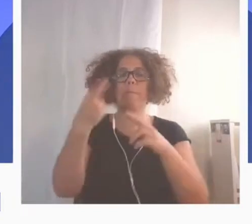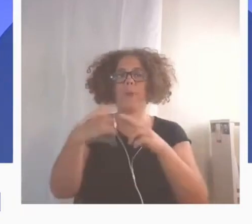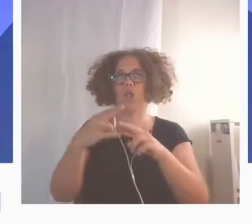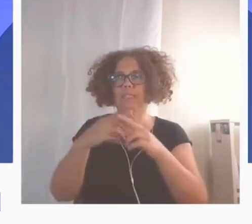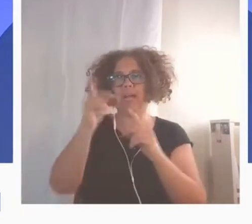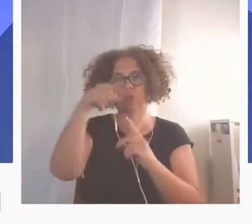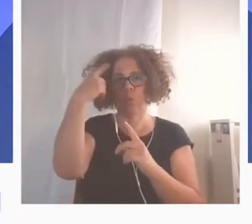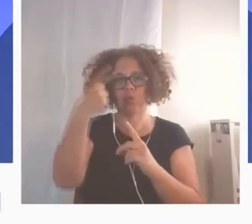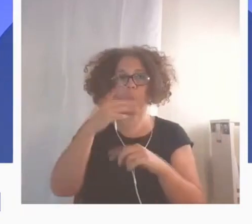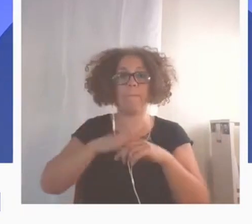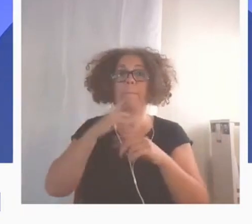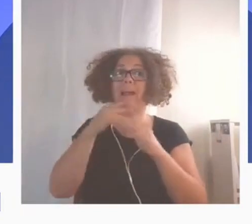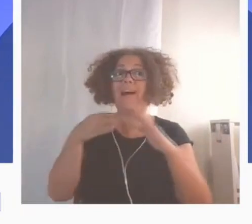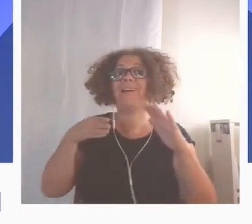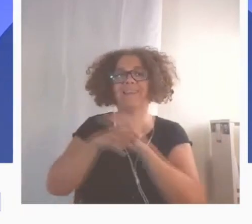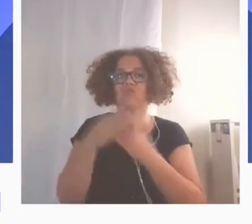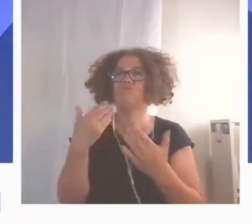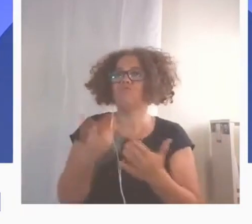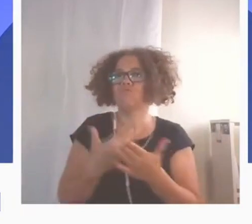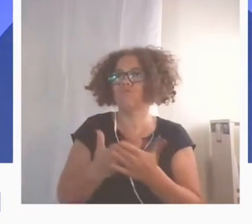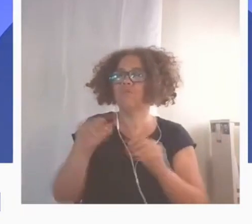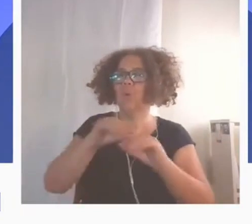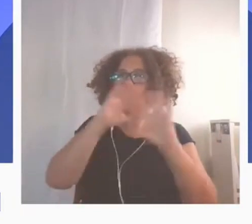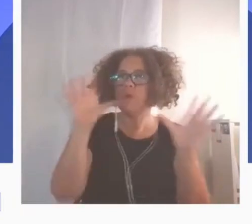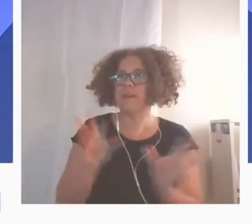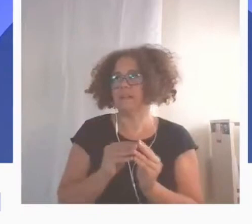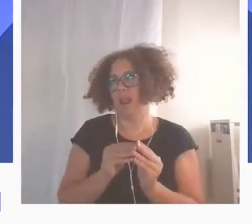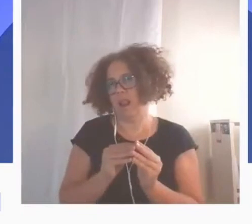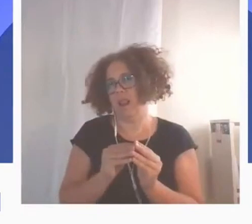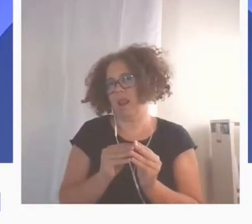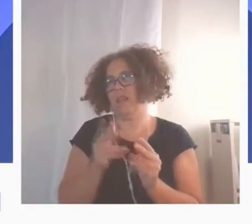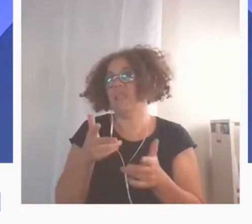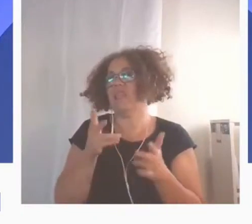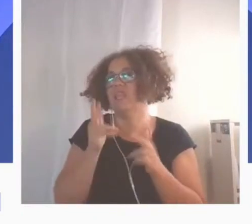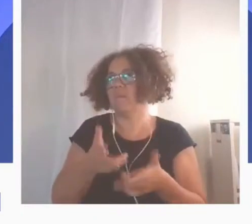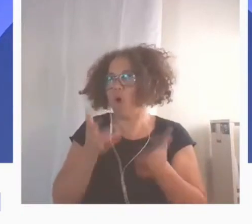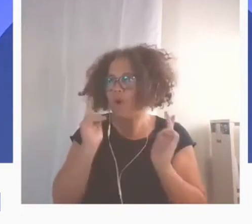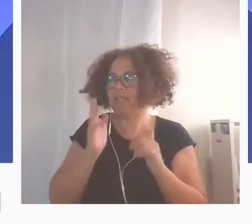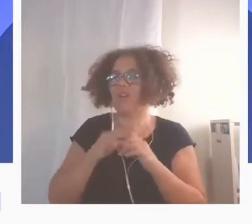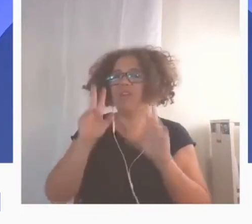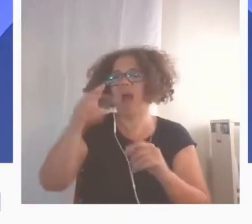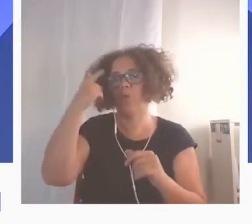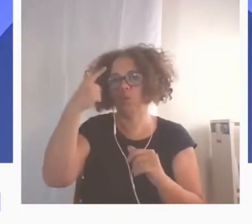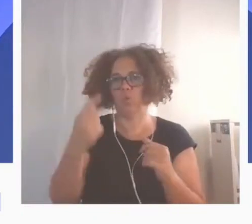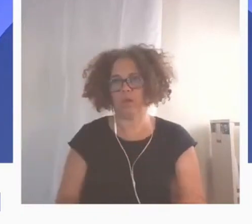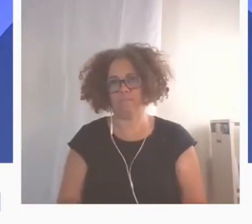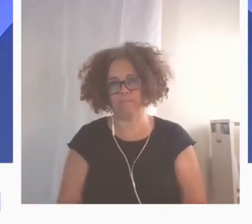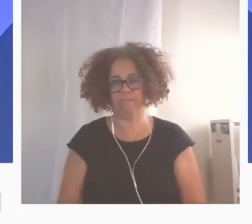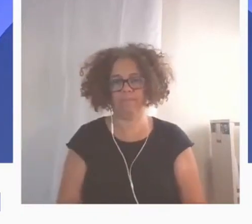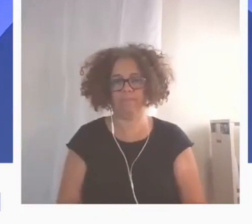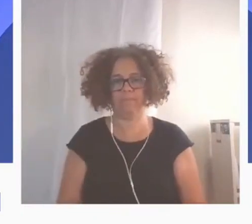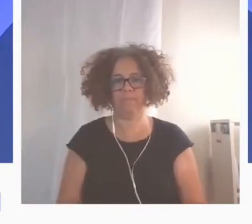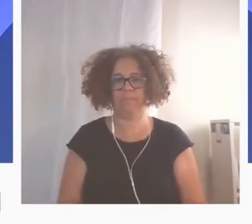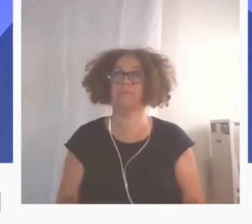puedan garantizar el acceso y disfrute universal y democrático de la cultura. Buscan impulsar